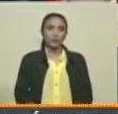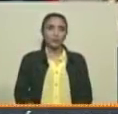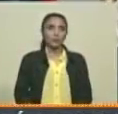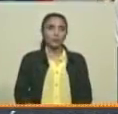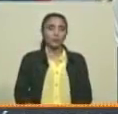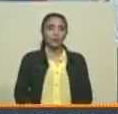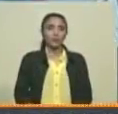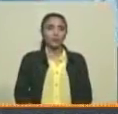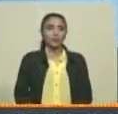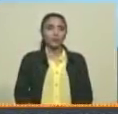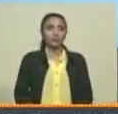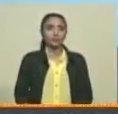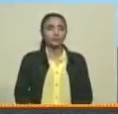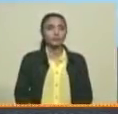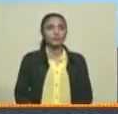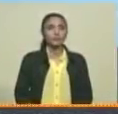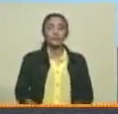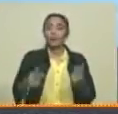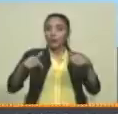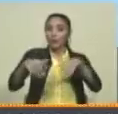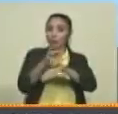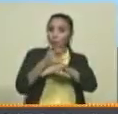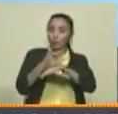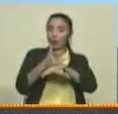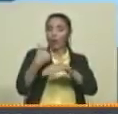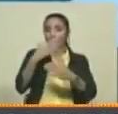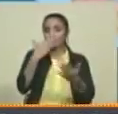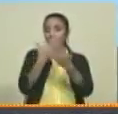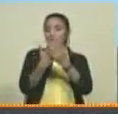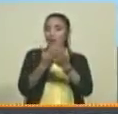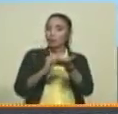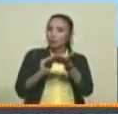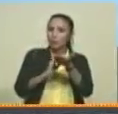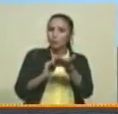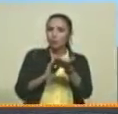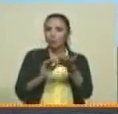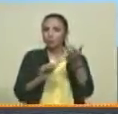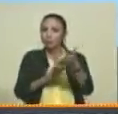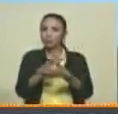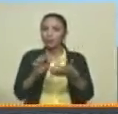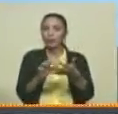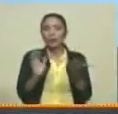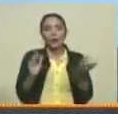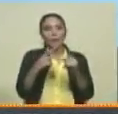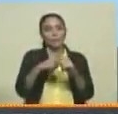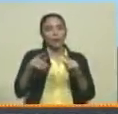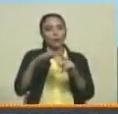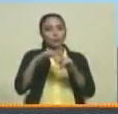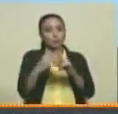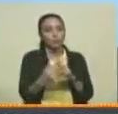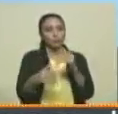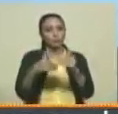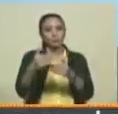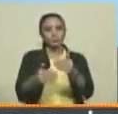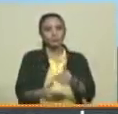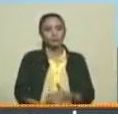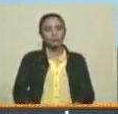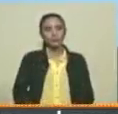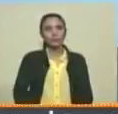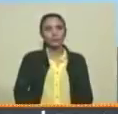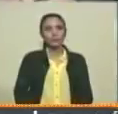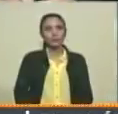gobierno revolucionario que enfrenta todas las circunstancias, pero siempre, como un buen padre